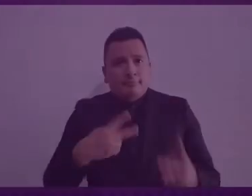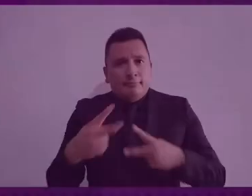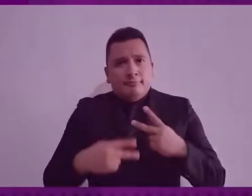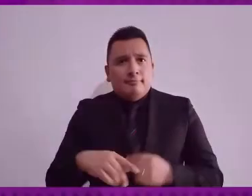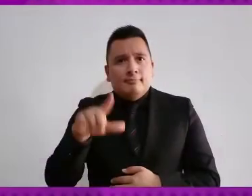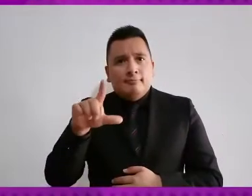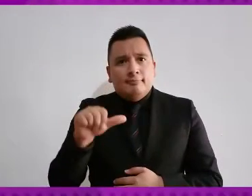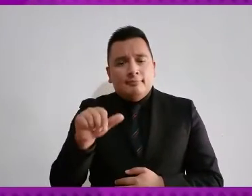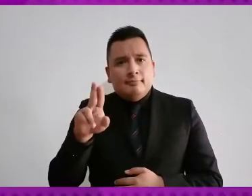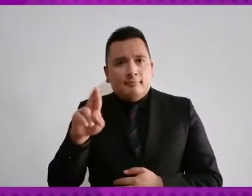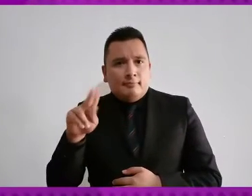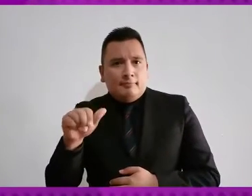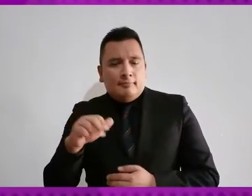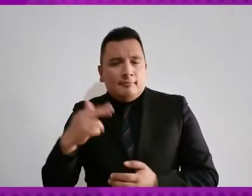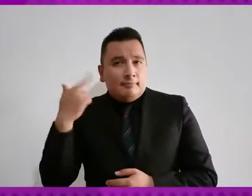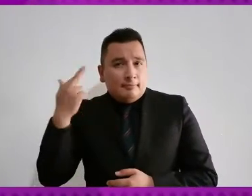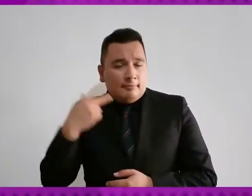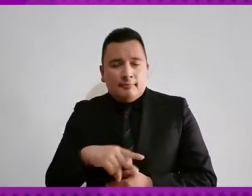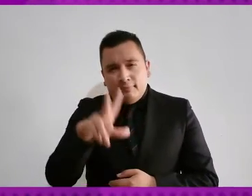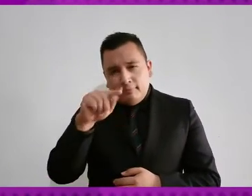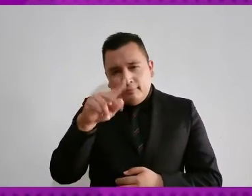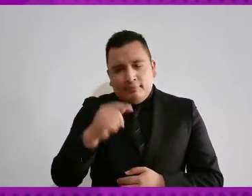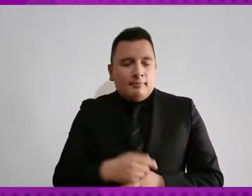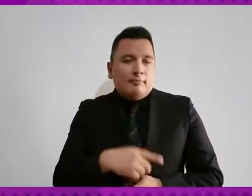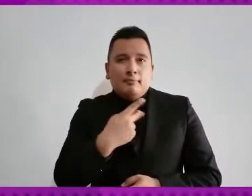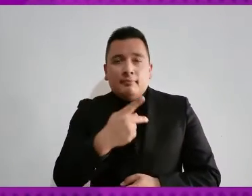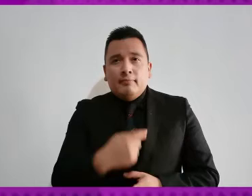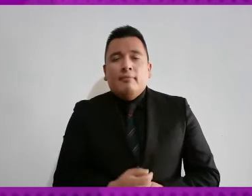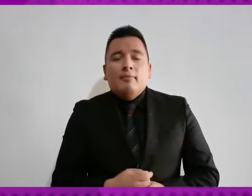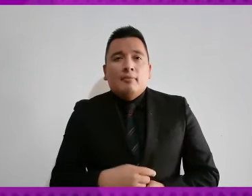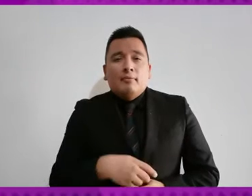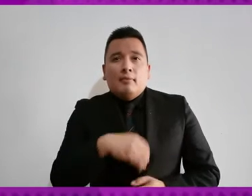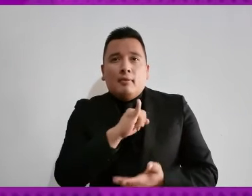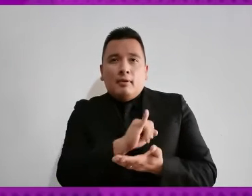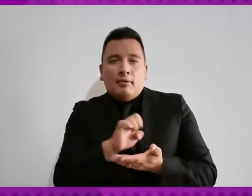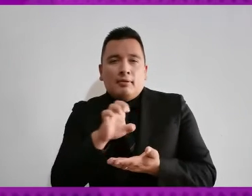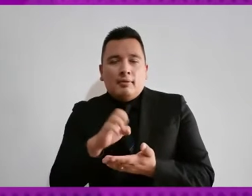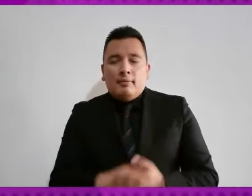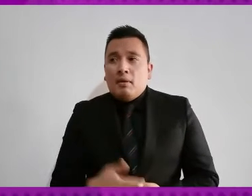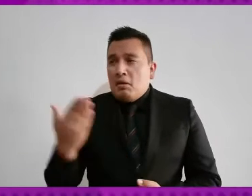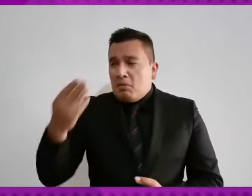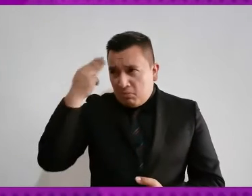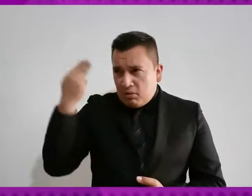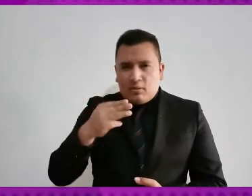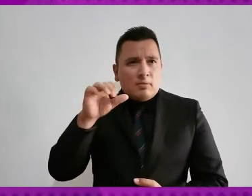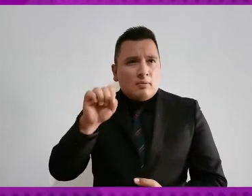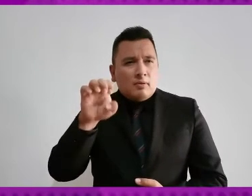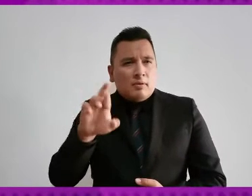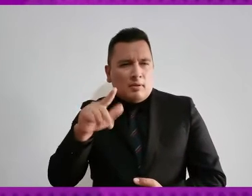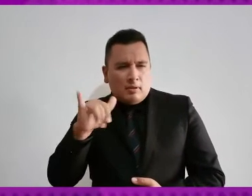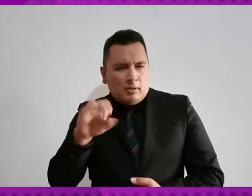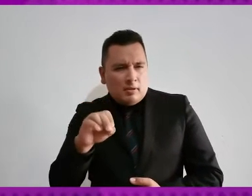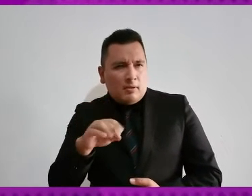Regresamos a La Urna, el programa de radio y televisión del Instituto Electoral de Coahuila. Estamos platicando con el maestro Sergio